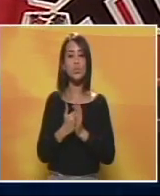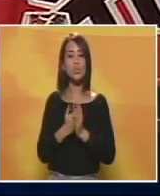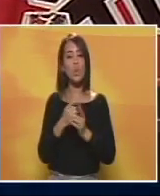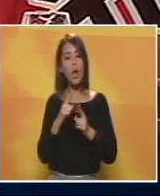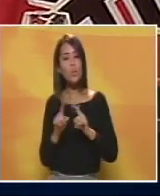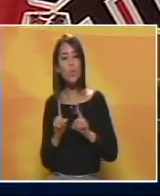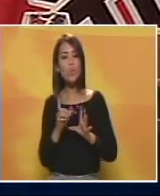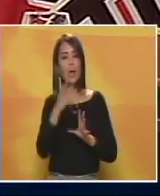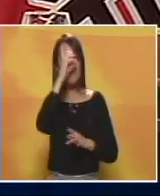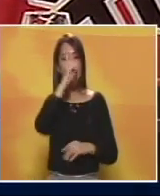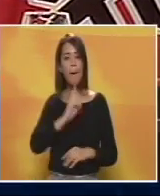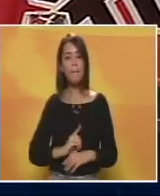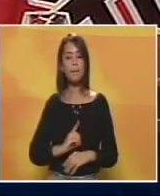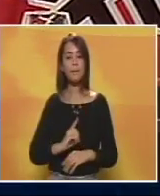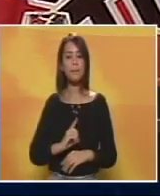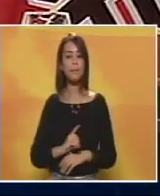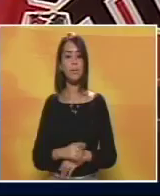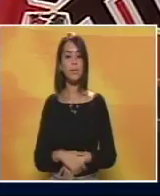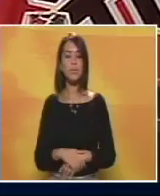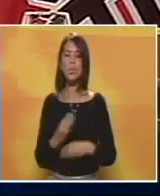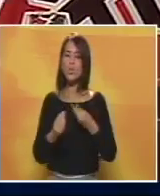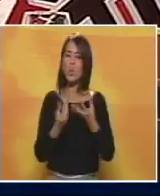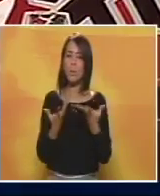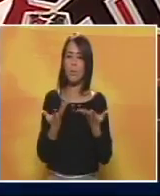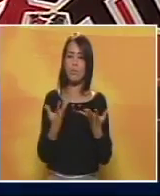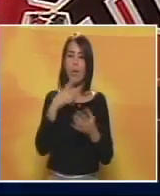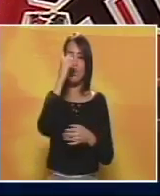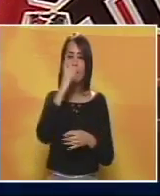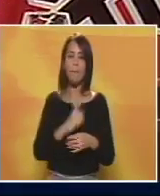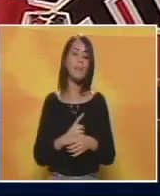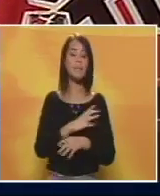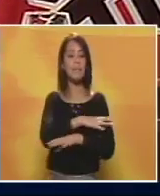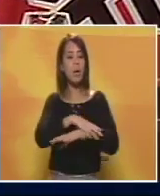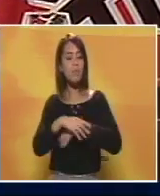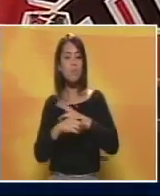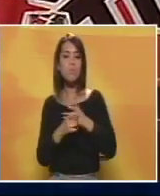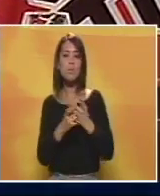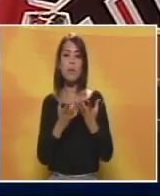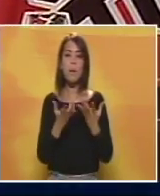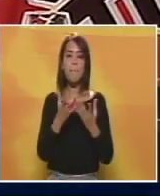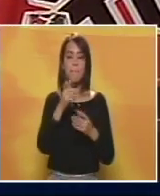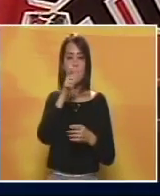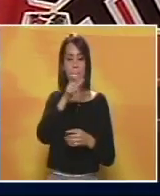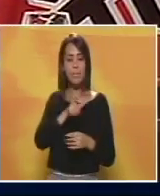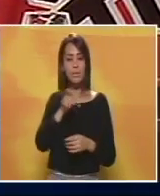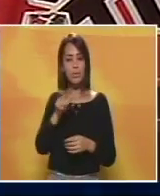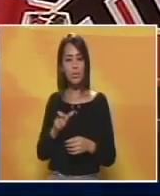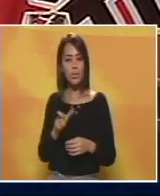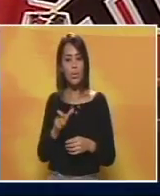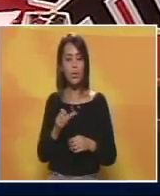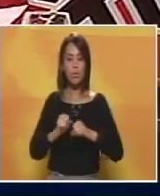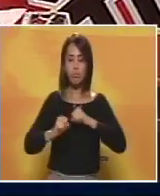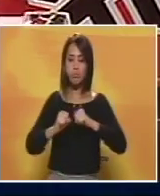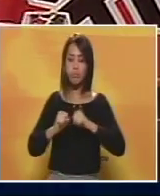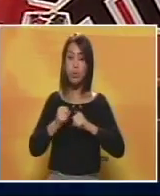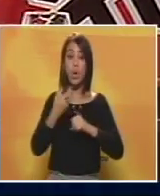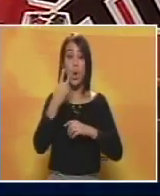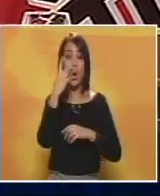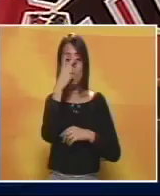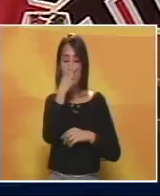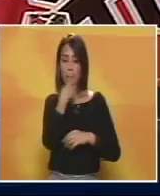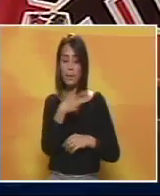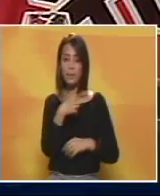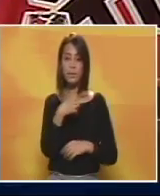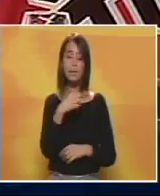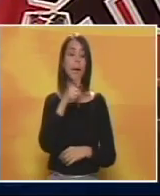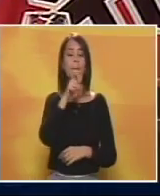algún tipo de discapacidad, como es la discapacidad motora, personas con discapacidad visual, personas